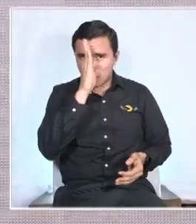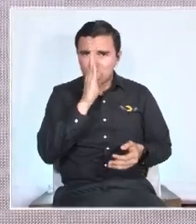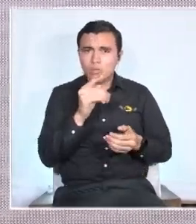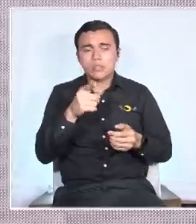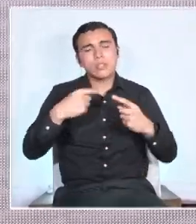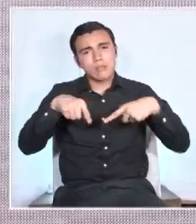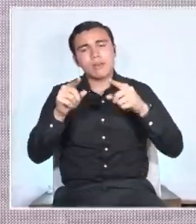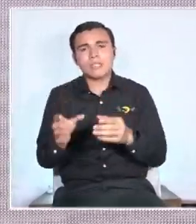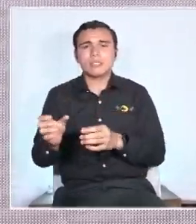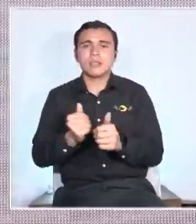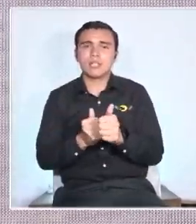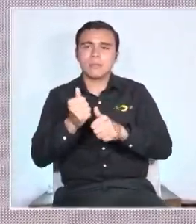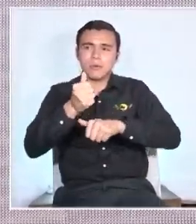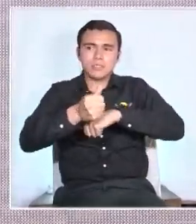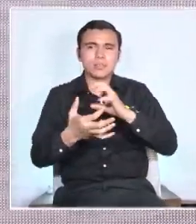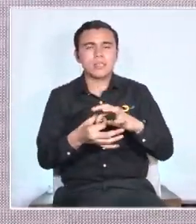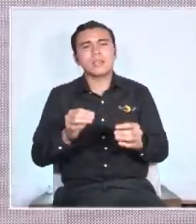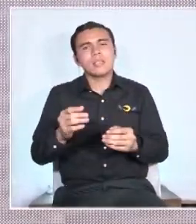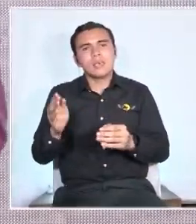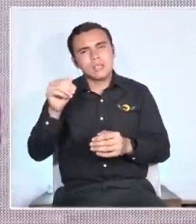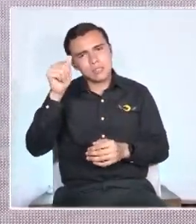te va a hacer pasar por momentos de dificultad.